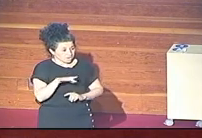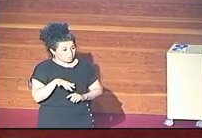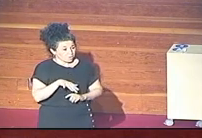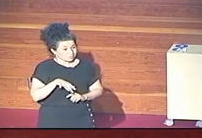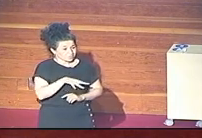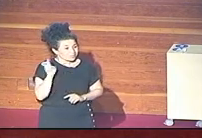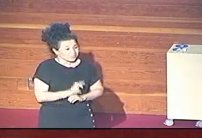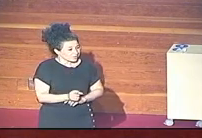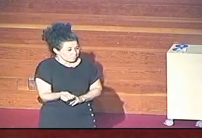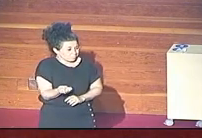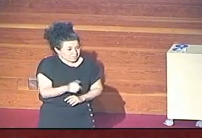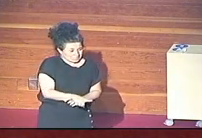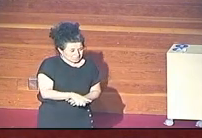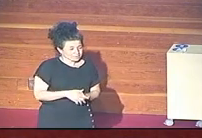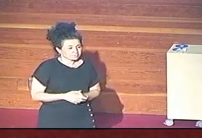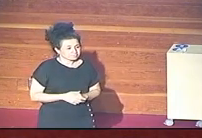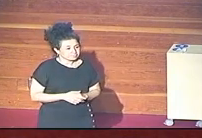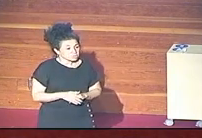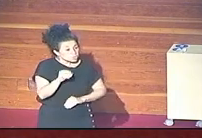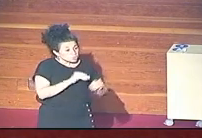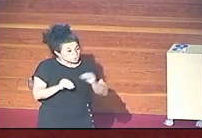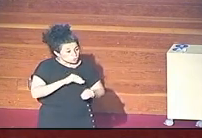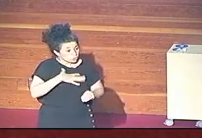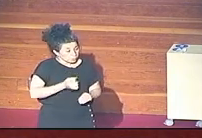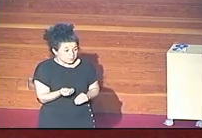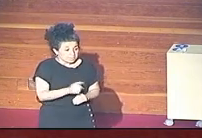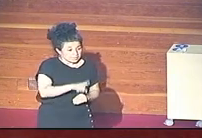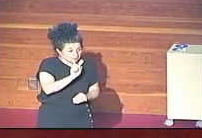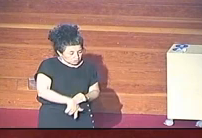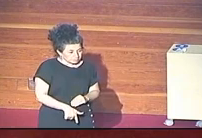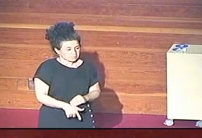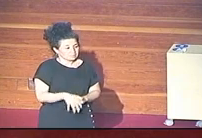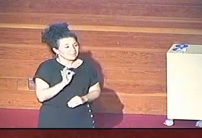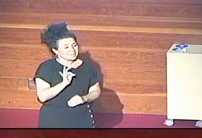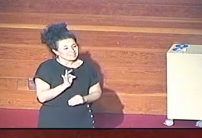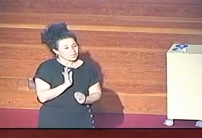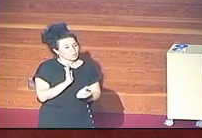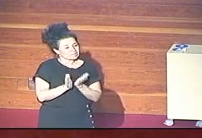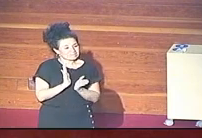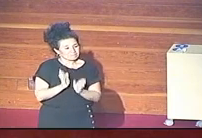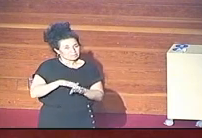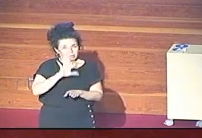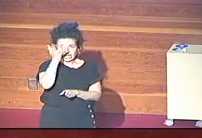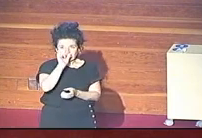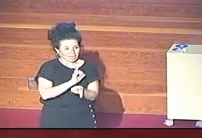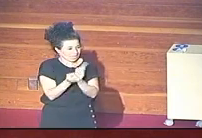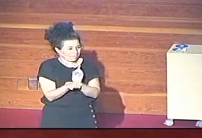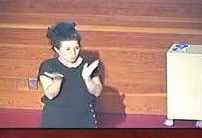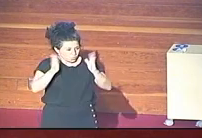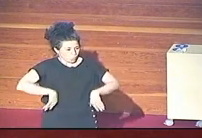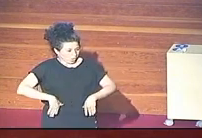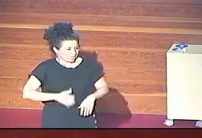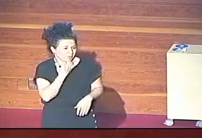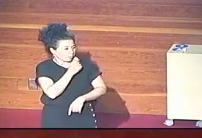y las soluciones también pueden ser similares porque aunque no existe el tratamiento como en el caso de las vacunas si